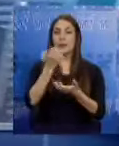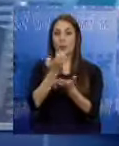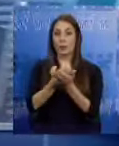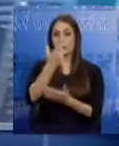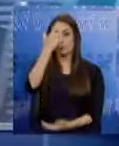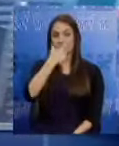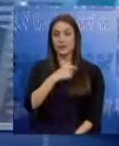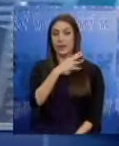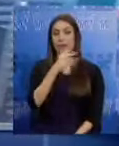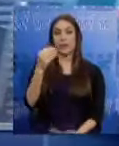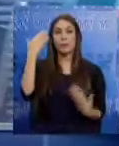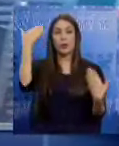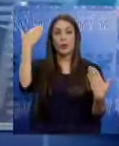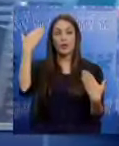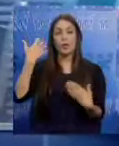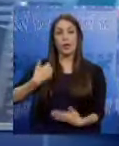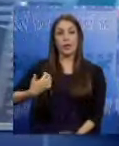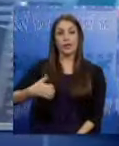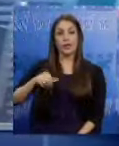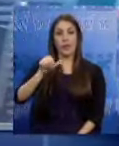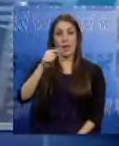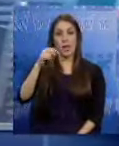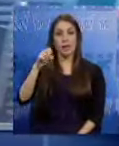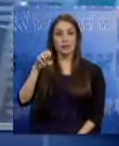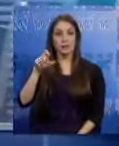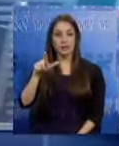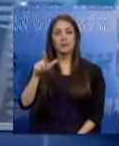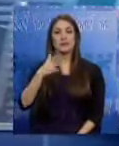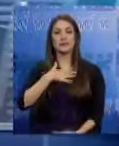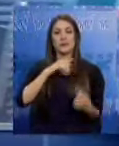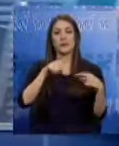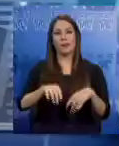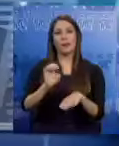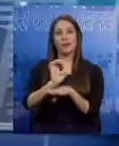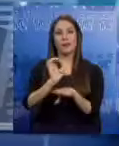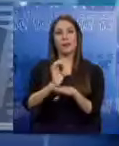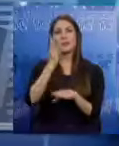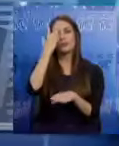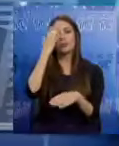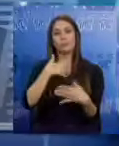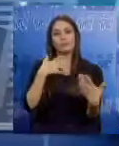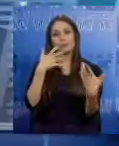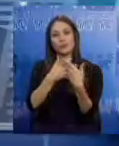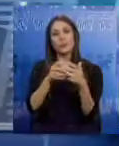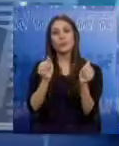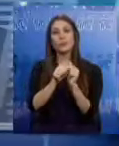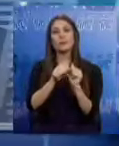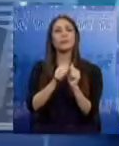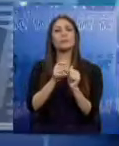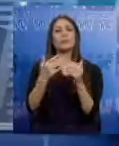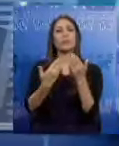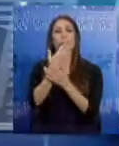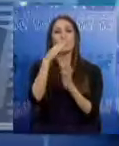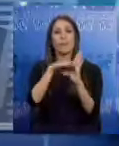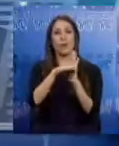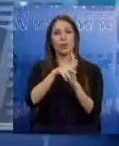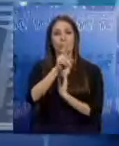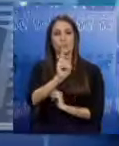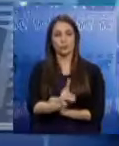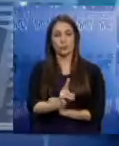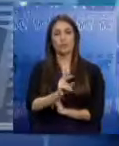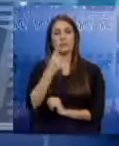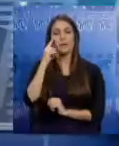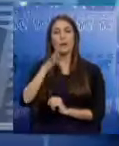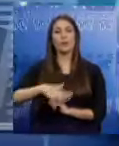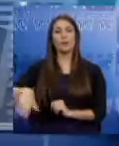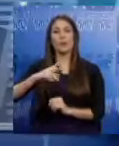Economista y político argentino Axel Kicillof está en el Ecuador para mantener reuniones relacionadas a la creación del Banco del Sur para la